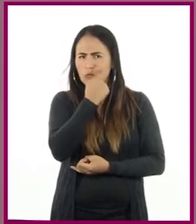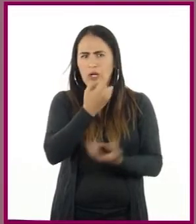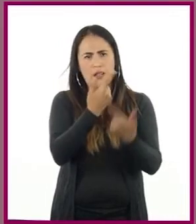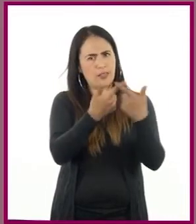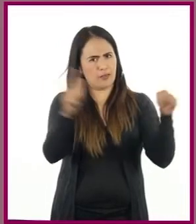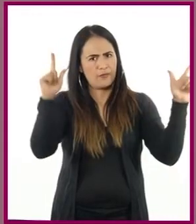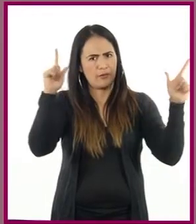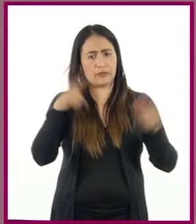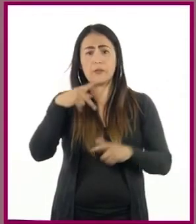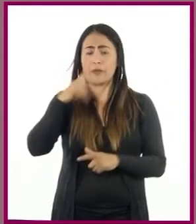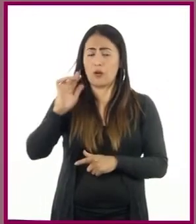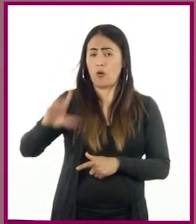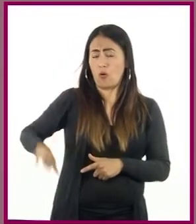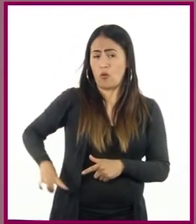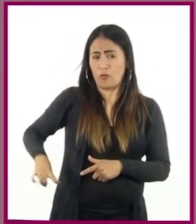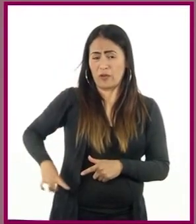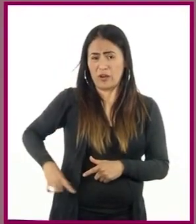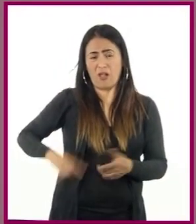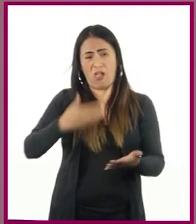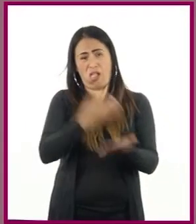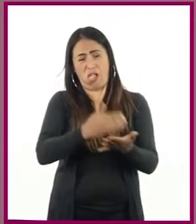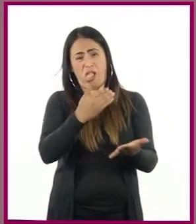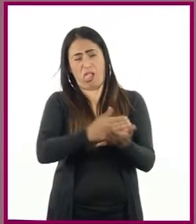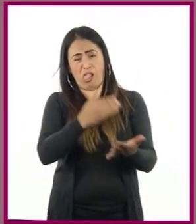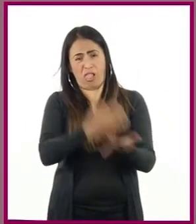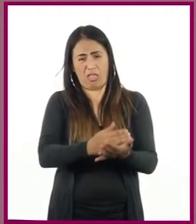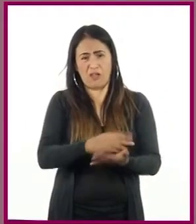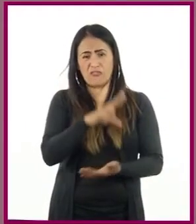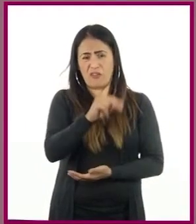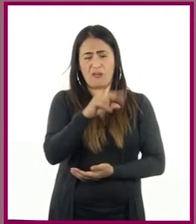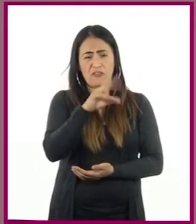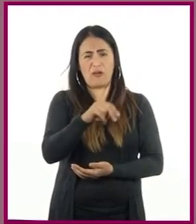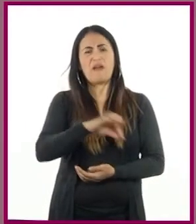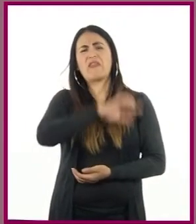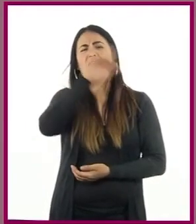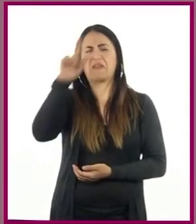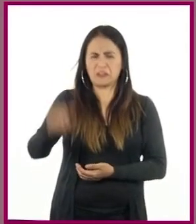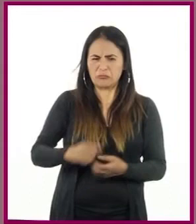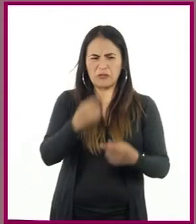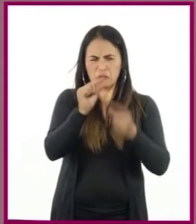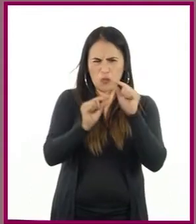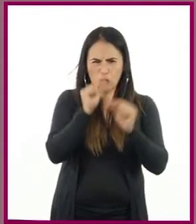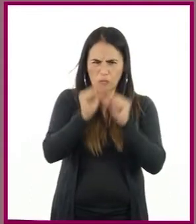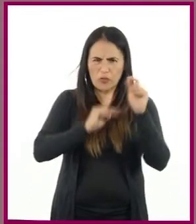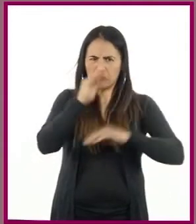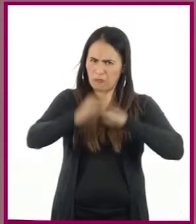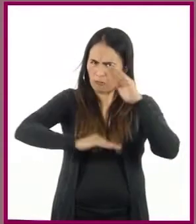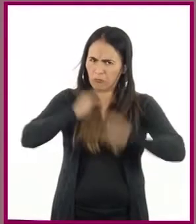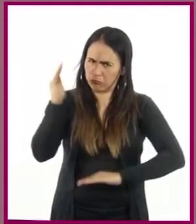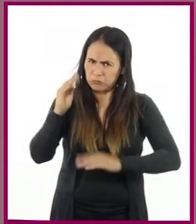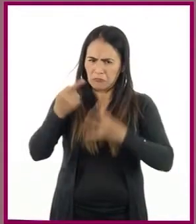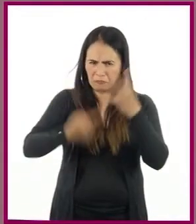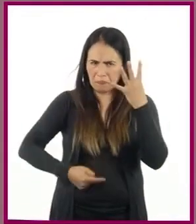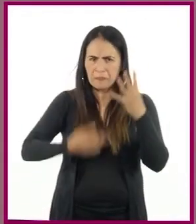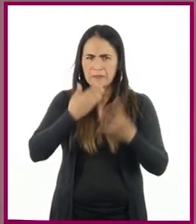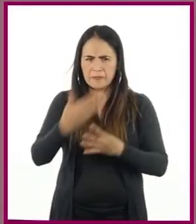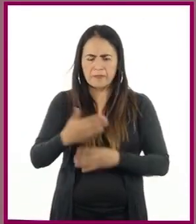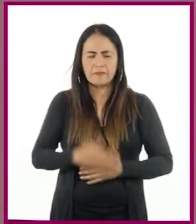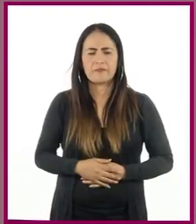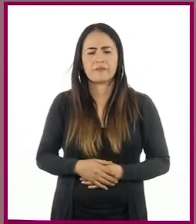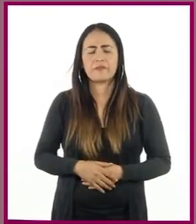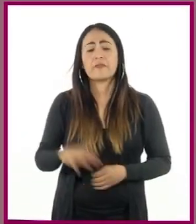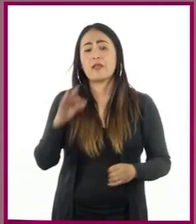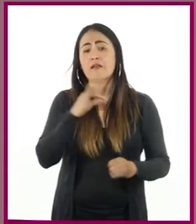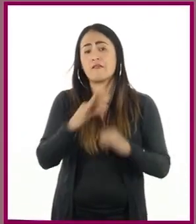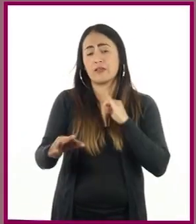de la oposición de los gobiernos y sectores conservadores de la sociedad, se alcanzaron logros significativos. Por último,